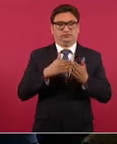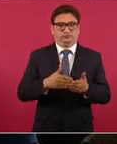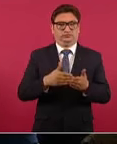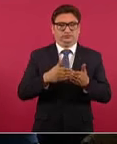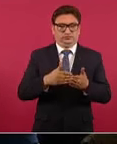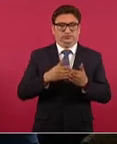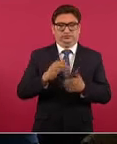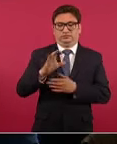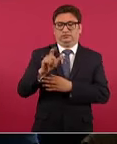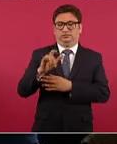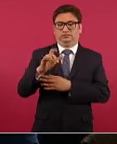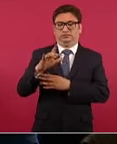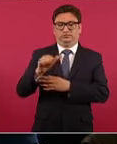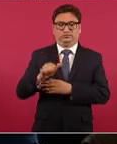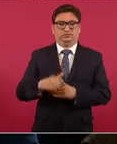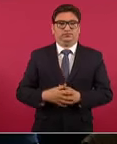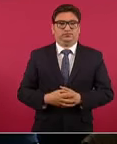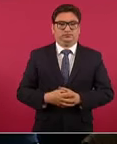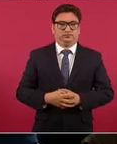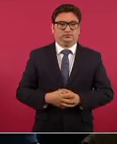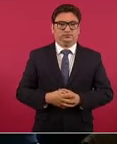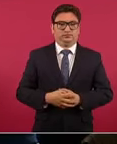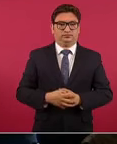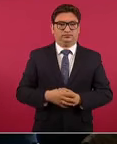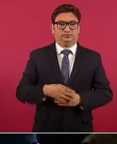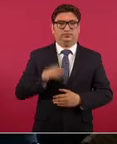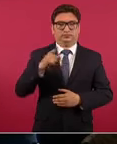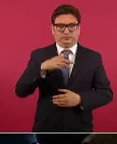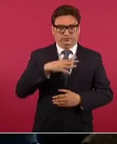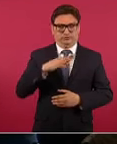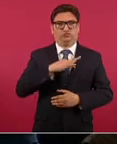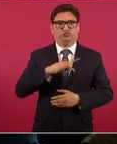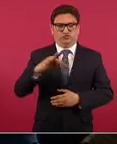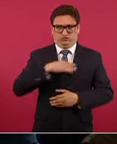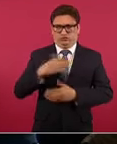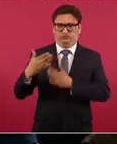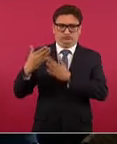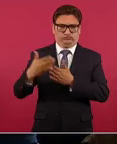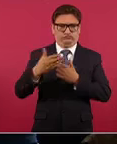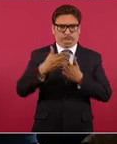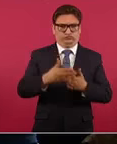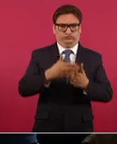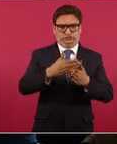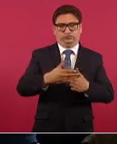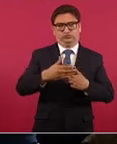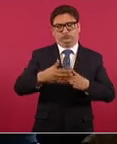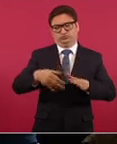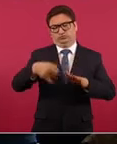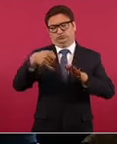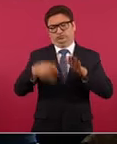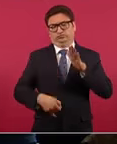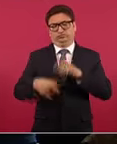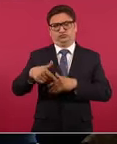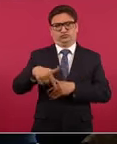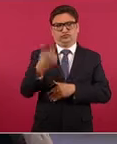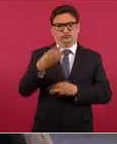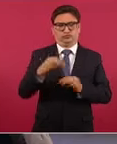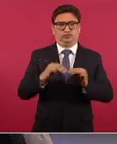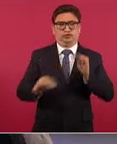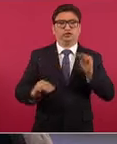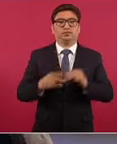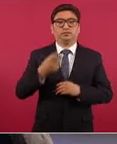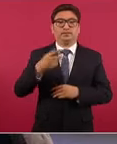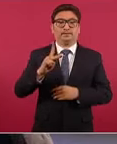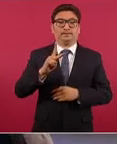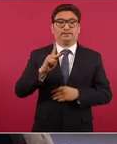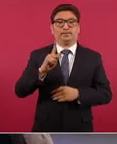de cali k tiene calado suficiente tiene 12 metros pero como tenemos